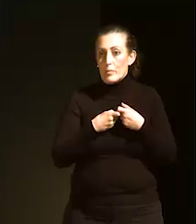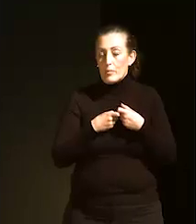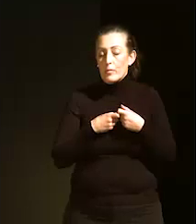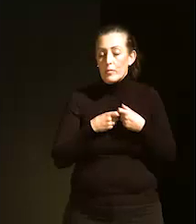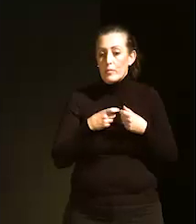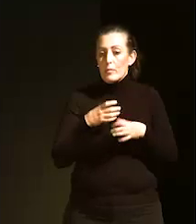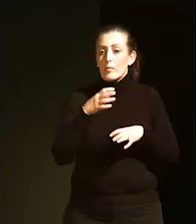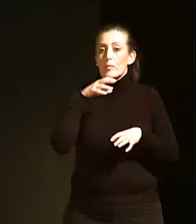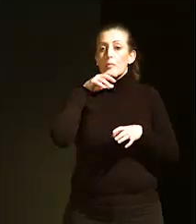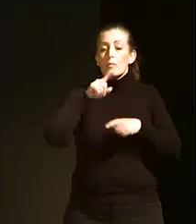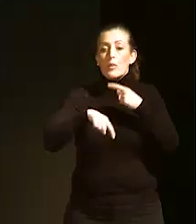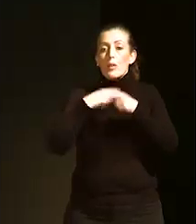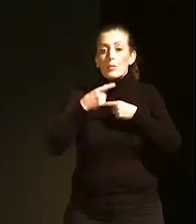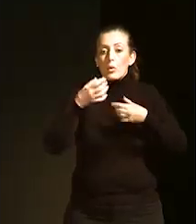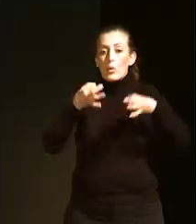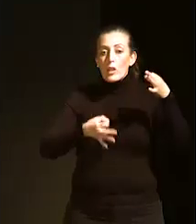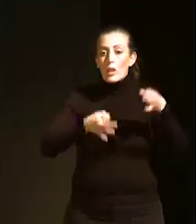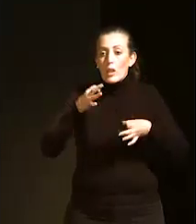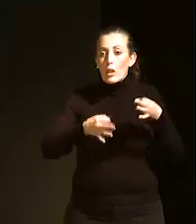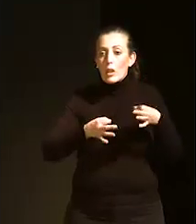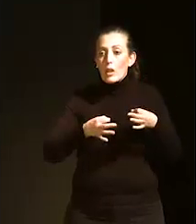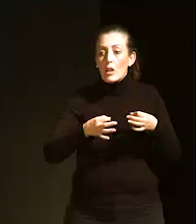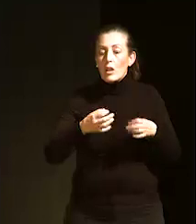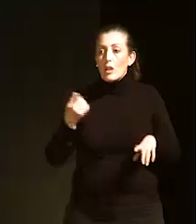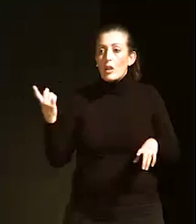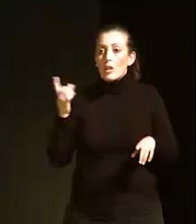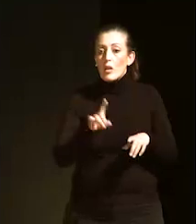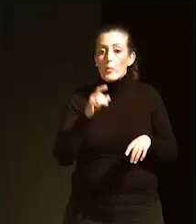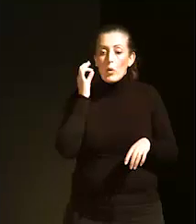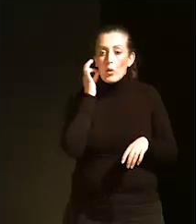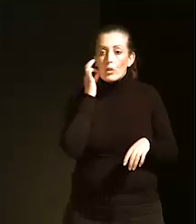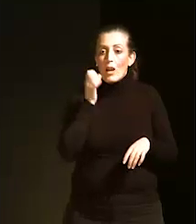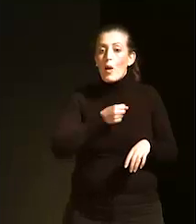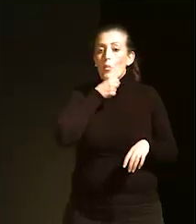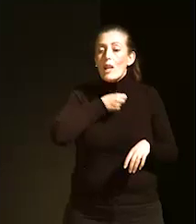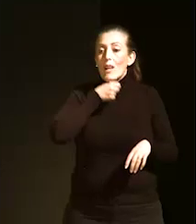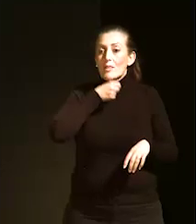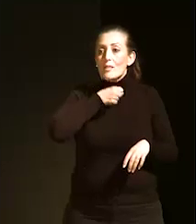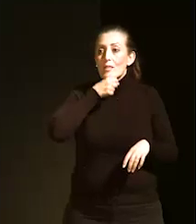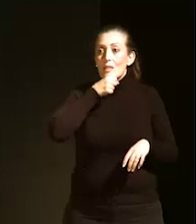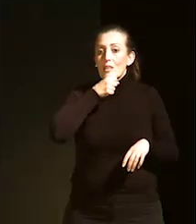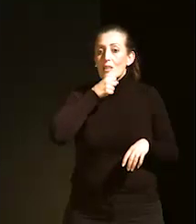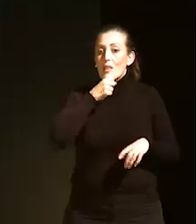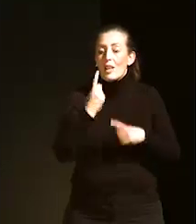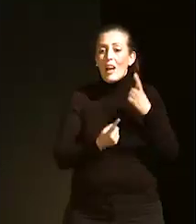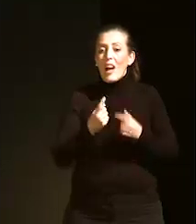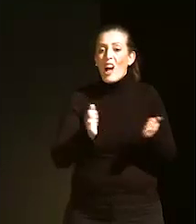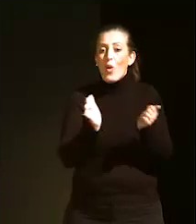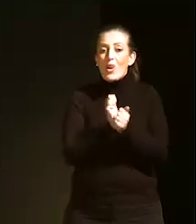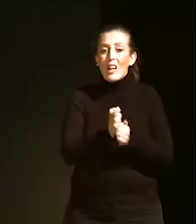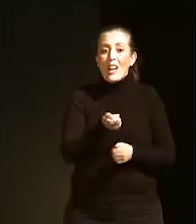en el juicio de se pulsar con las abuelas que fueron esclavas sexuales